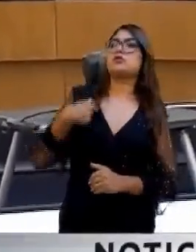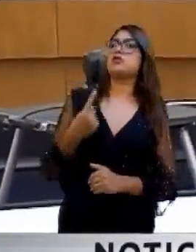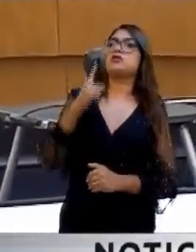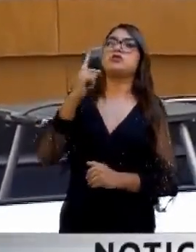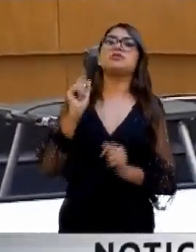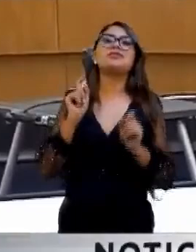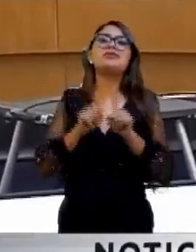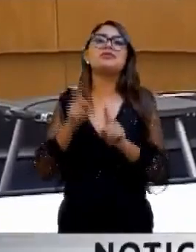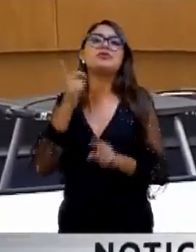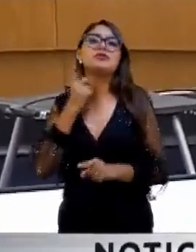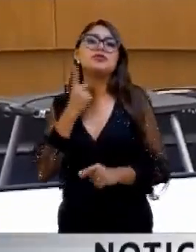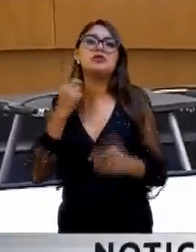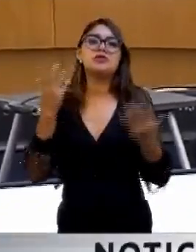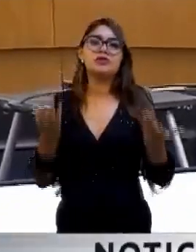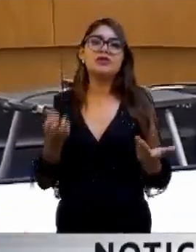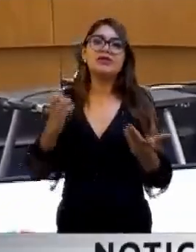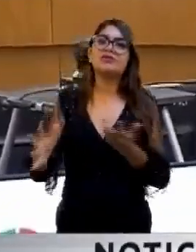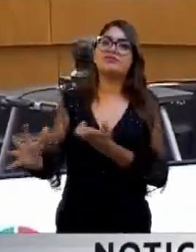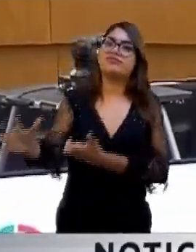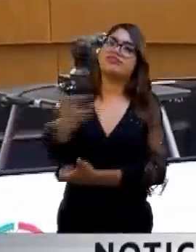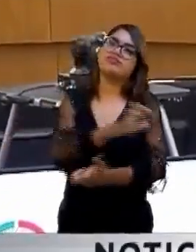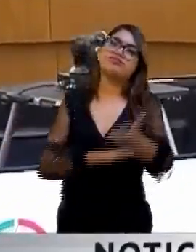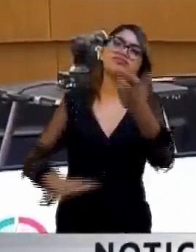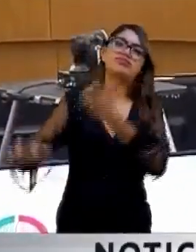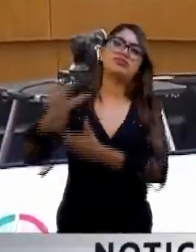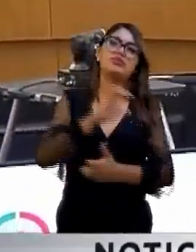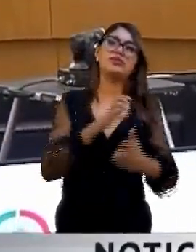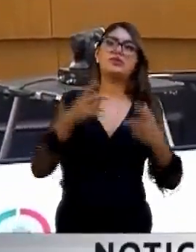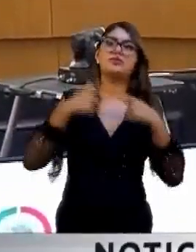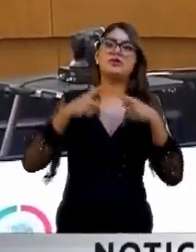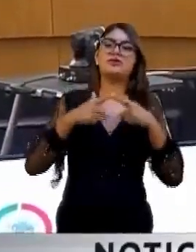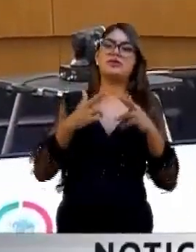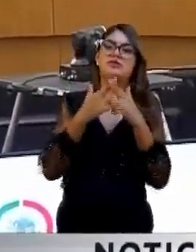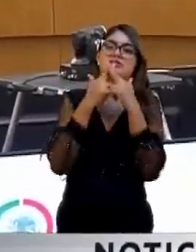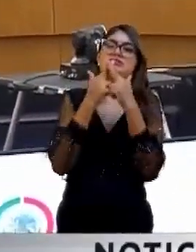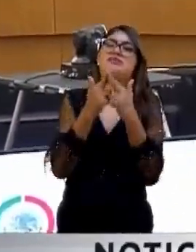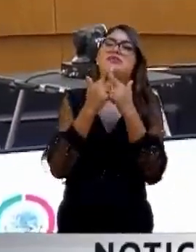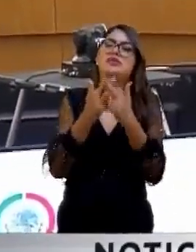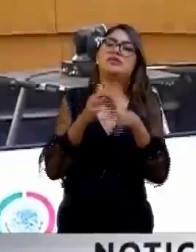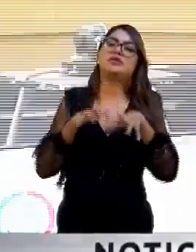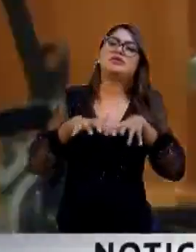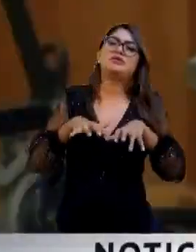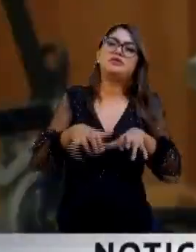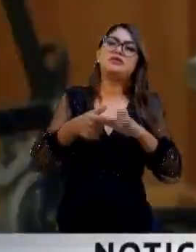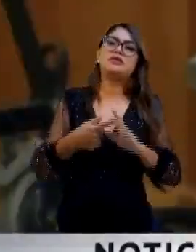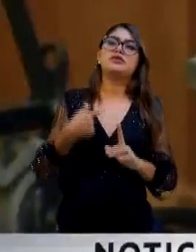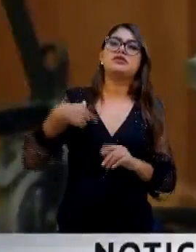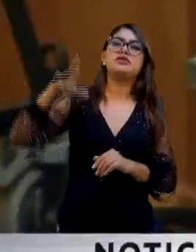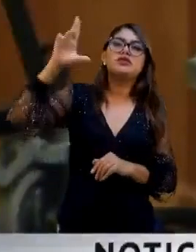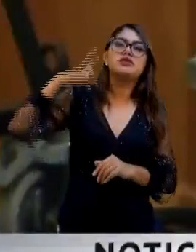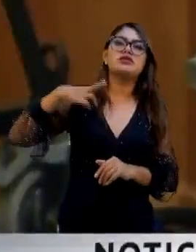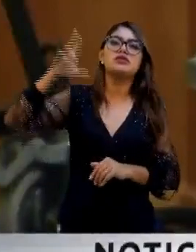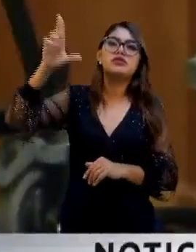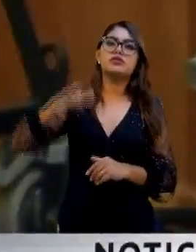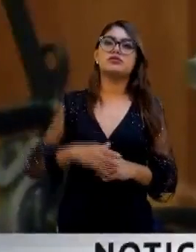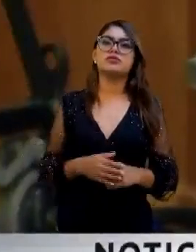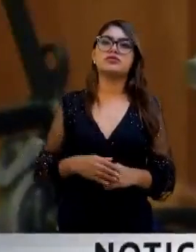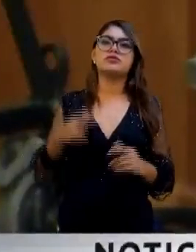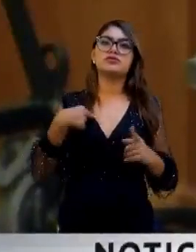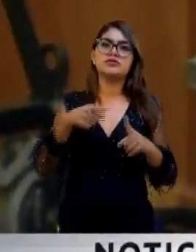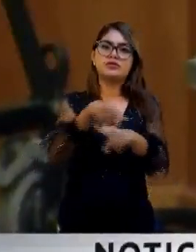diputado, será la locura. Miles se apuntarán y empezará el manejo de influencias. Estoy hasta el gorro de